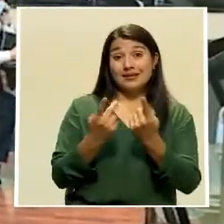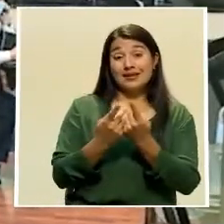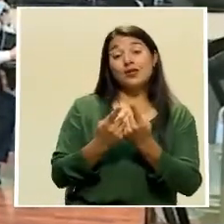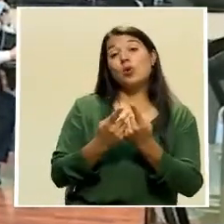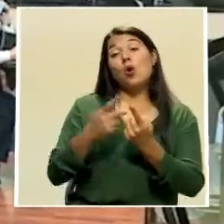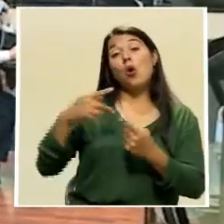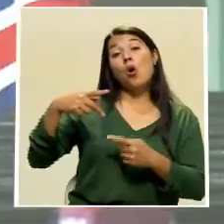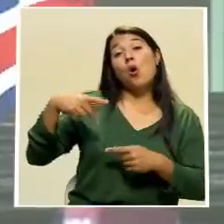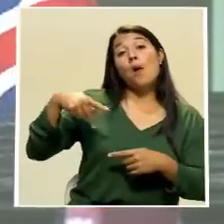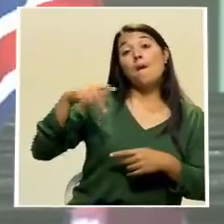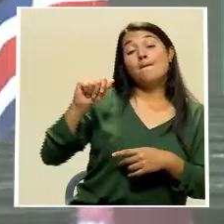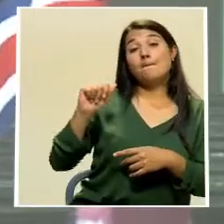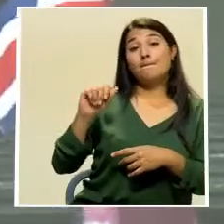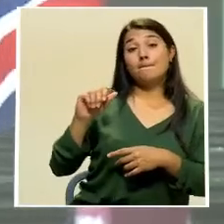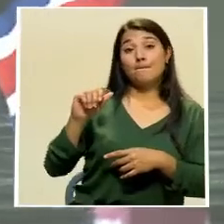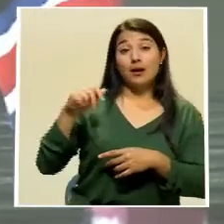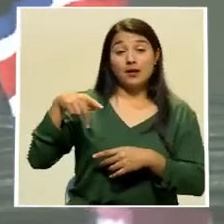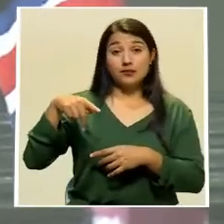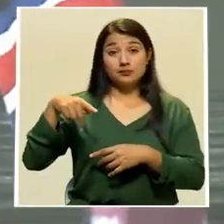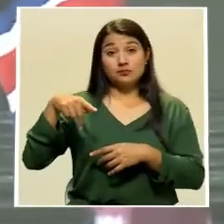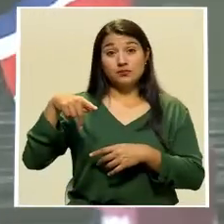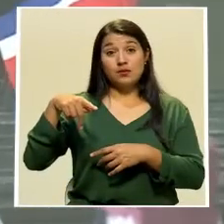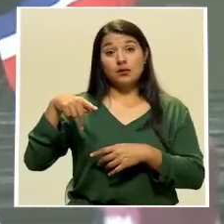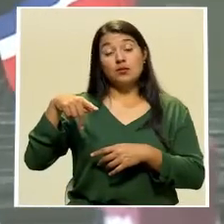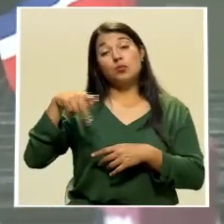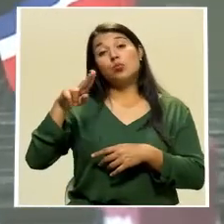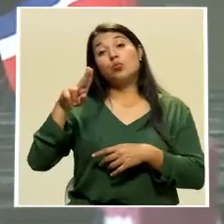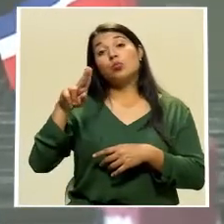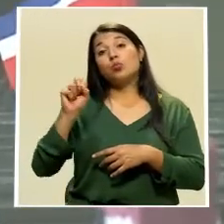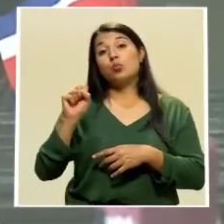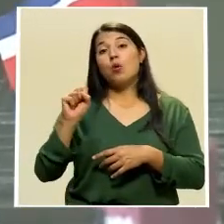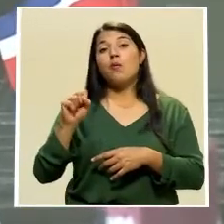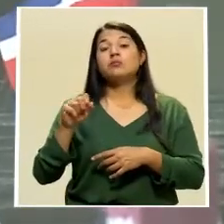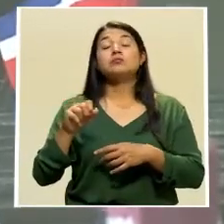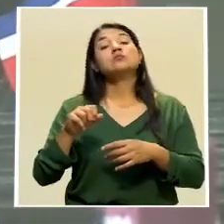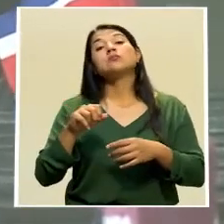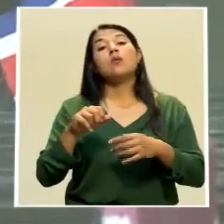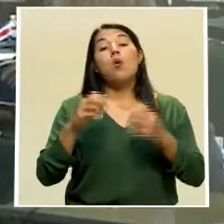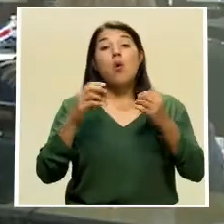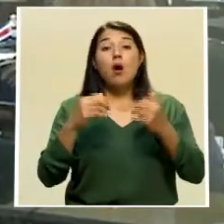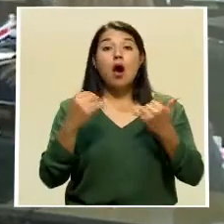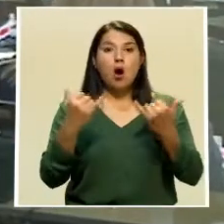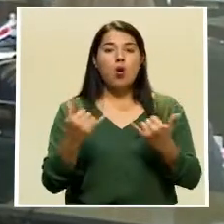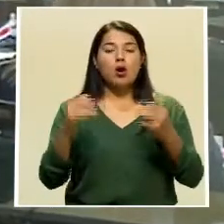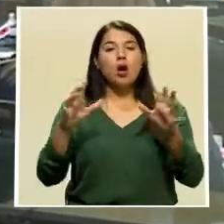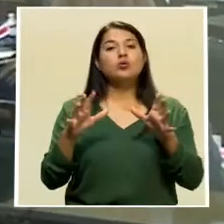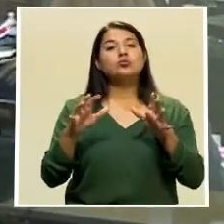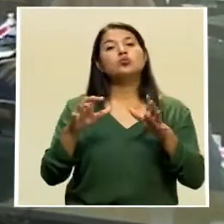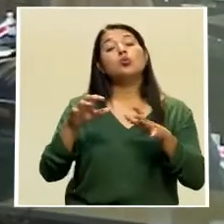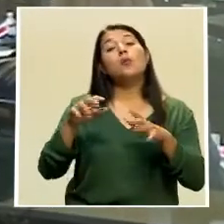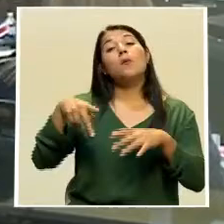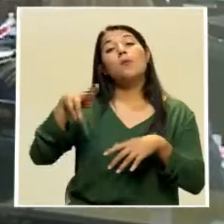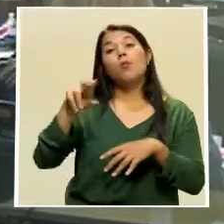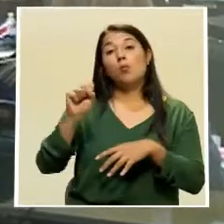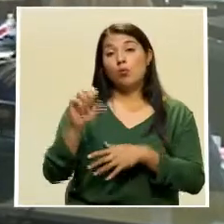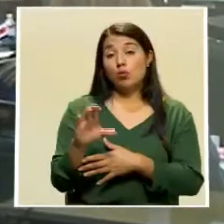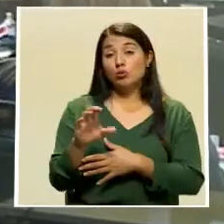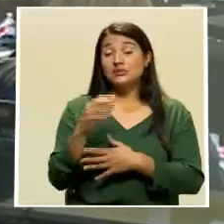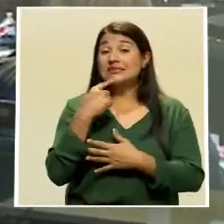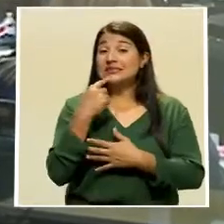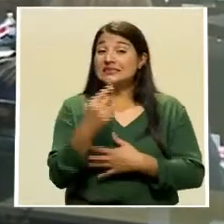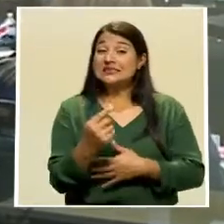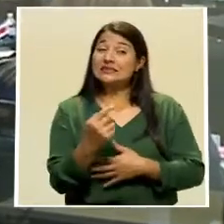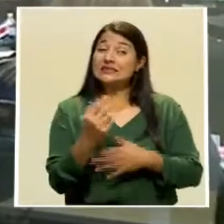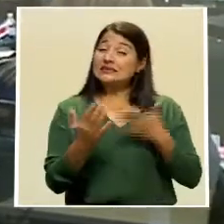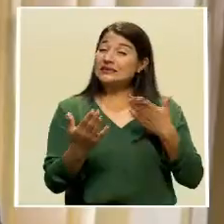Cristiana aseguró que si la propuesta con el FMI plantea introducir nuevos impuestos que afecten a los costarricenses, no contará con el apoyo